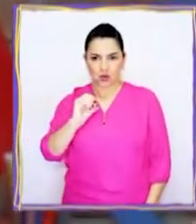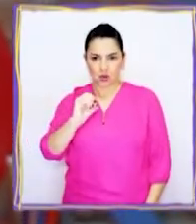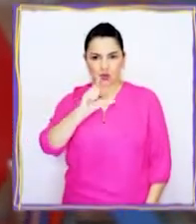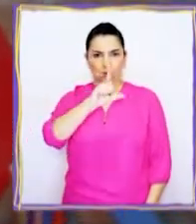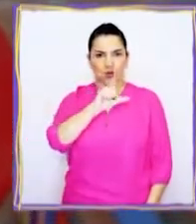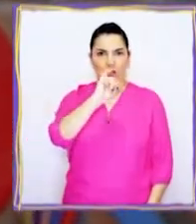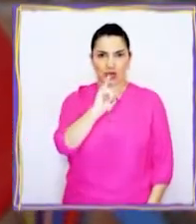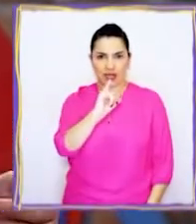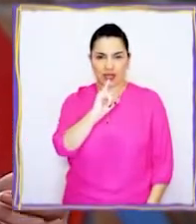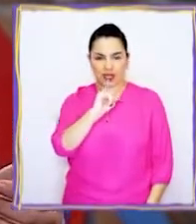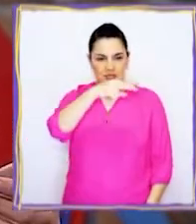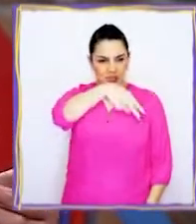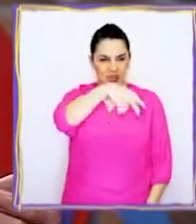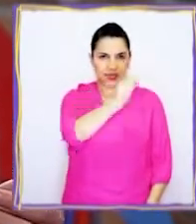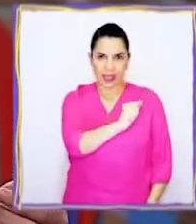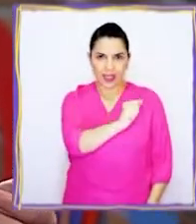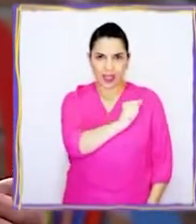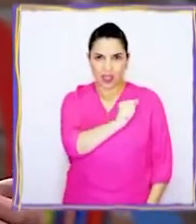Carolina.